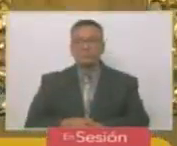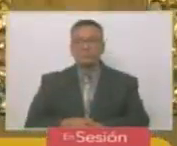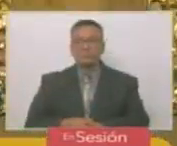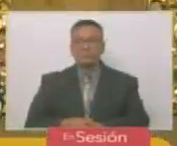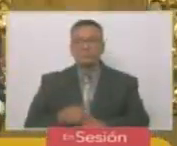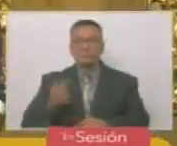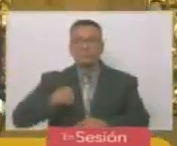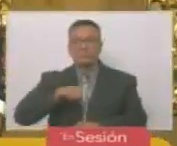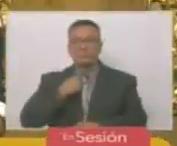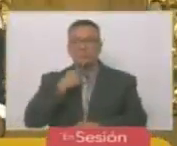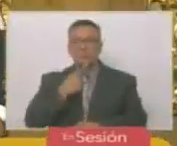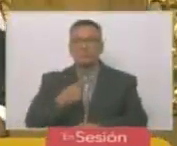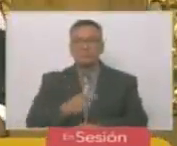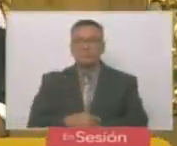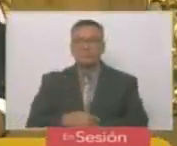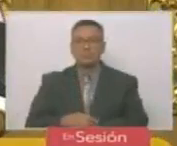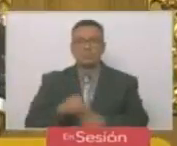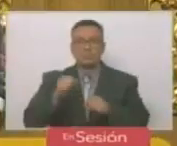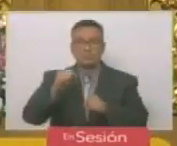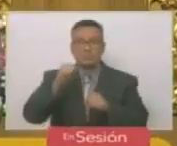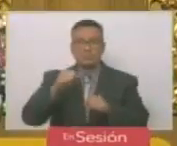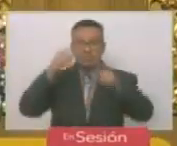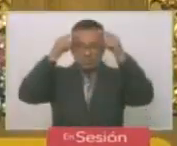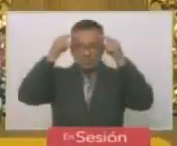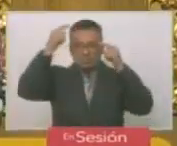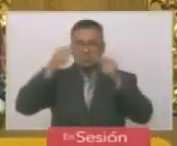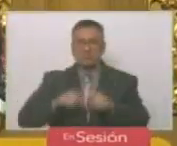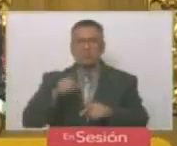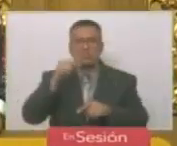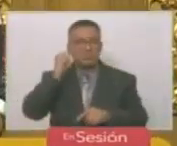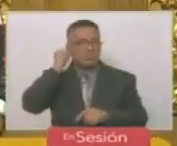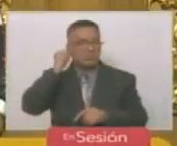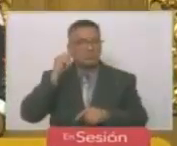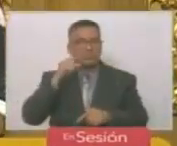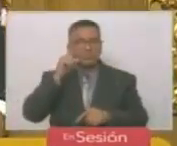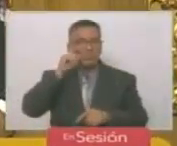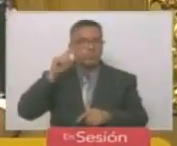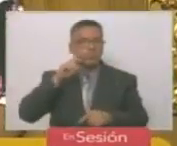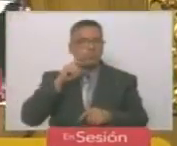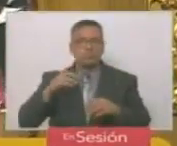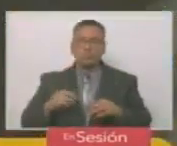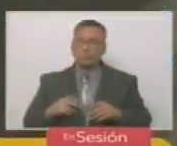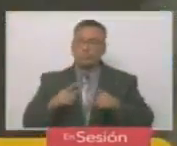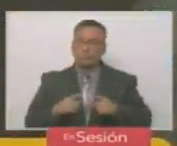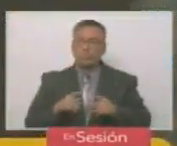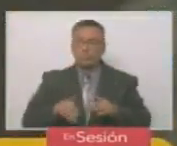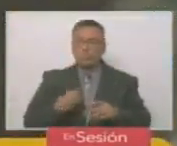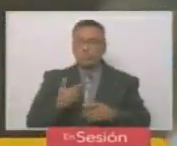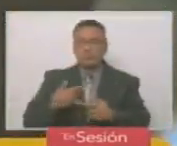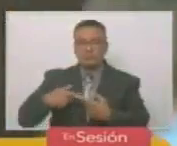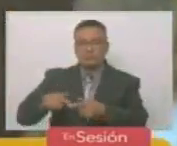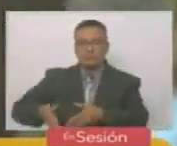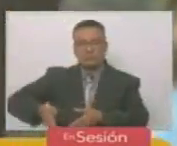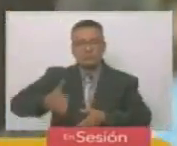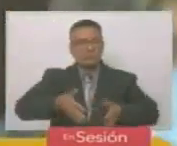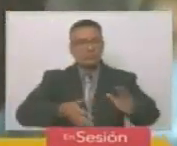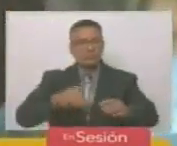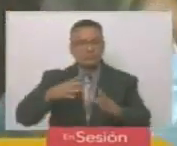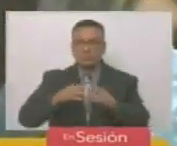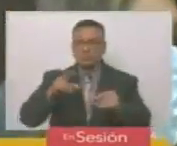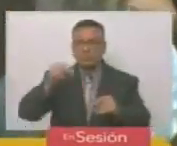frase de nuestro comandante Chávez. Una mujer embarazada es algo sagrado, no puede andar por ahí sin